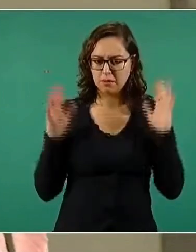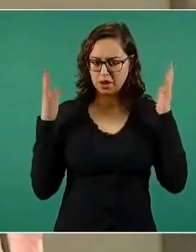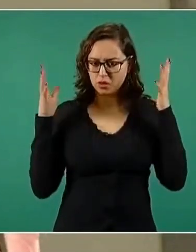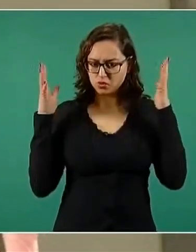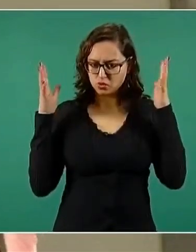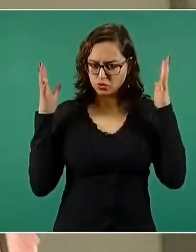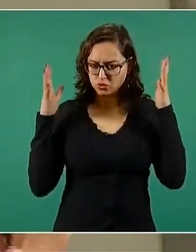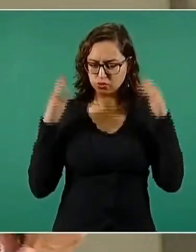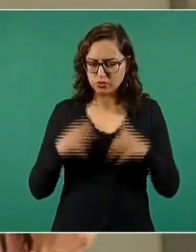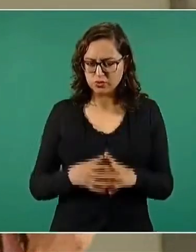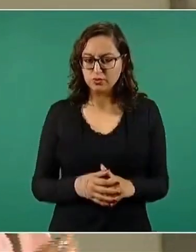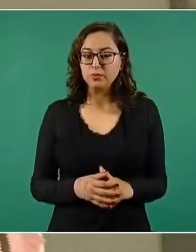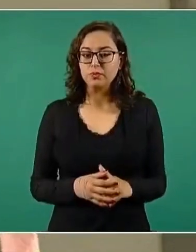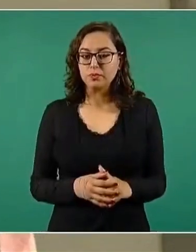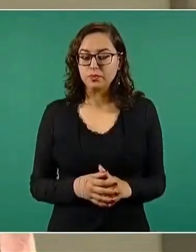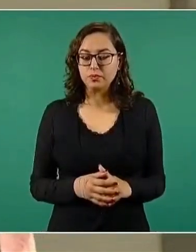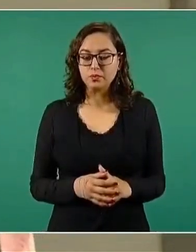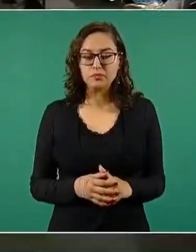oficialmente.